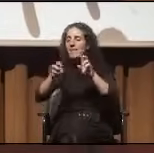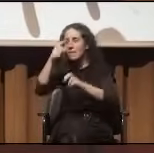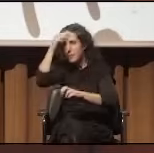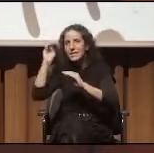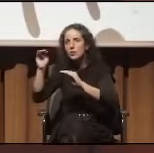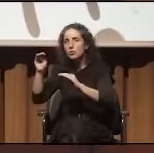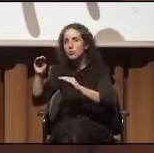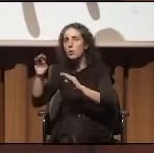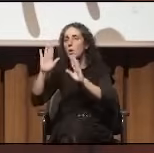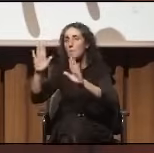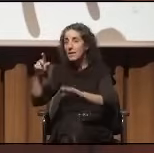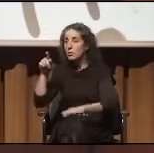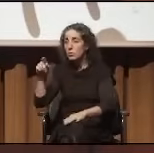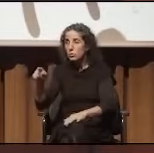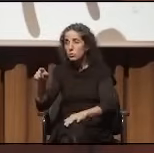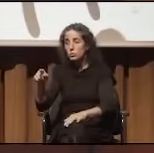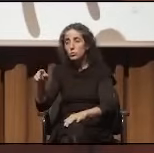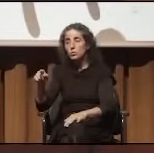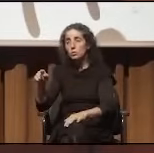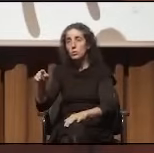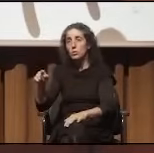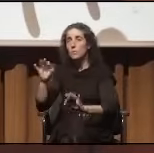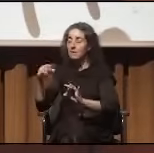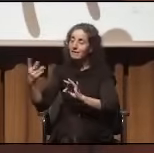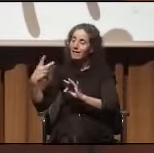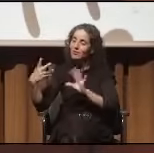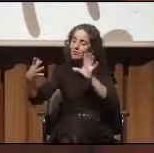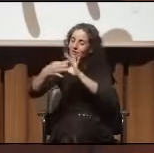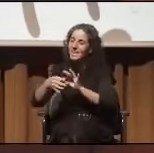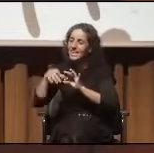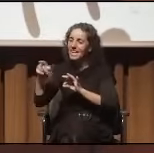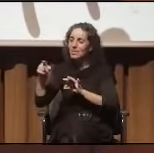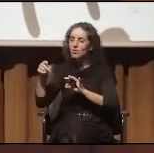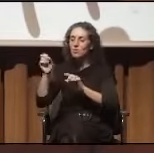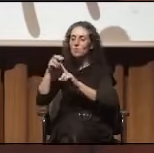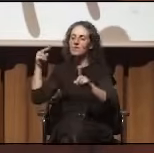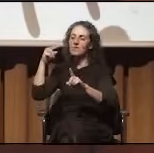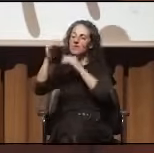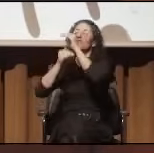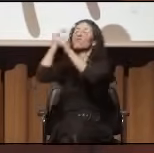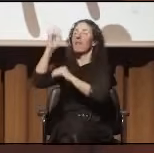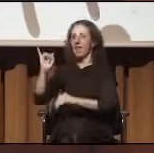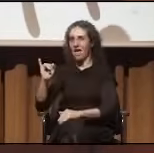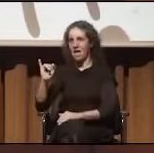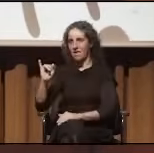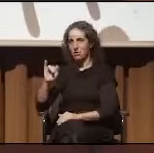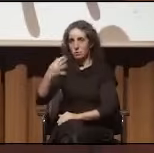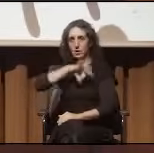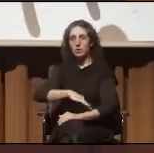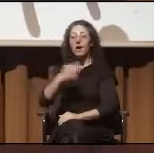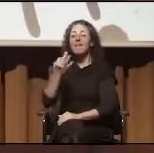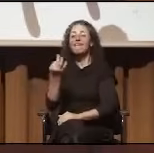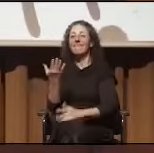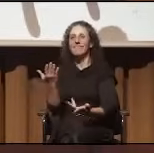dimensión trascendente que accedes a ella cuando nos podemos conectar, ¿no? Entonces, ¿qué es la espiritualidad? Lo que tú eres. Pero no es una dimensión, ni